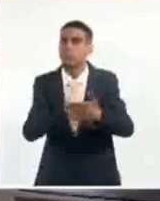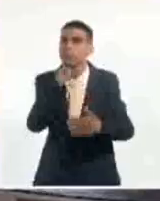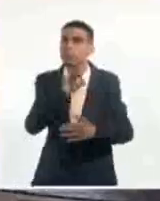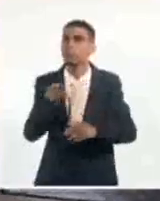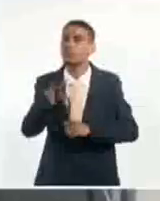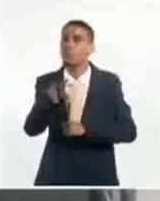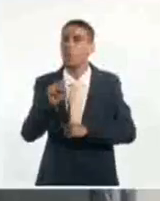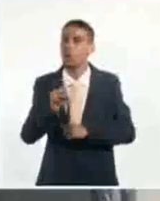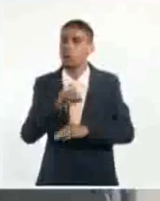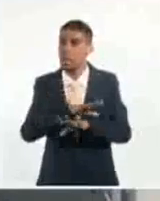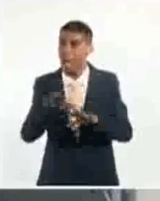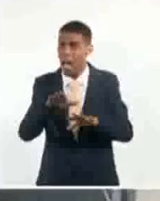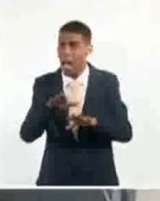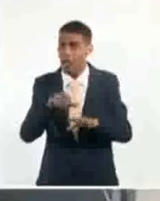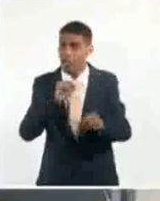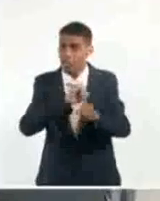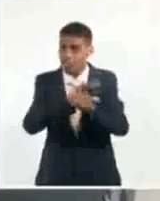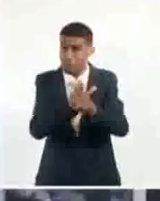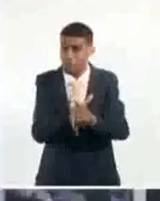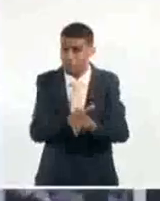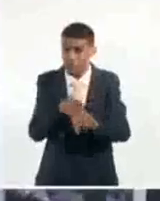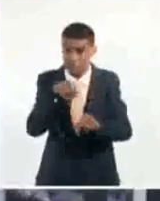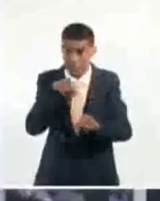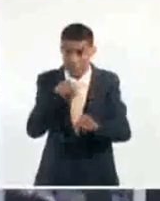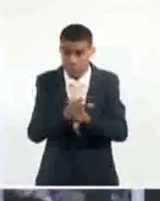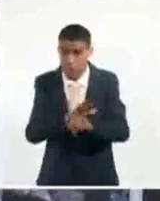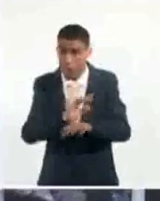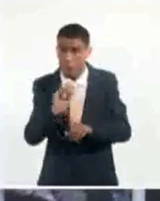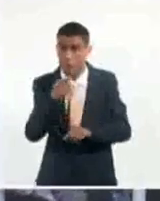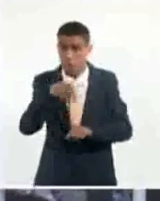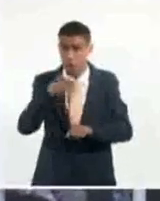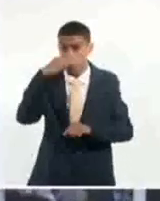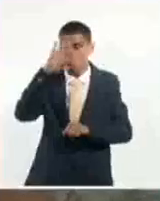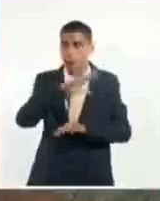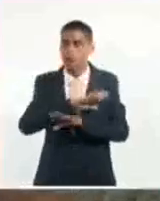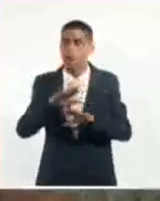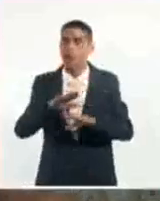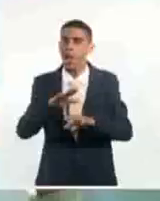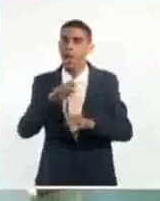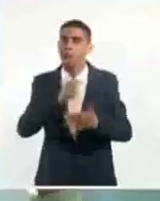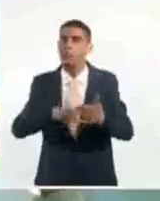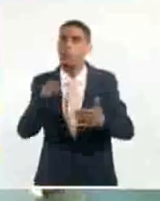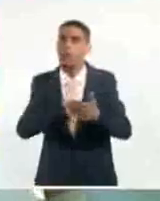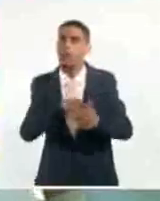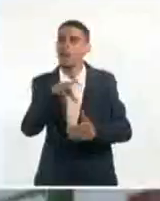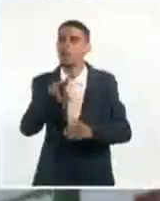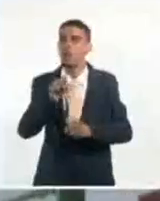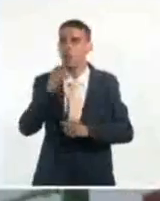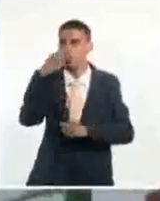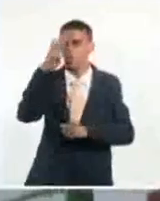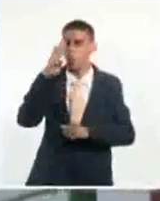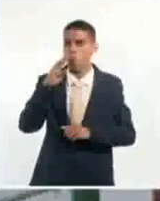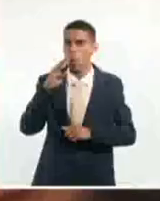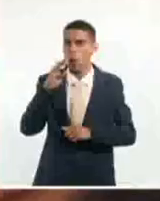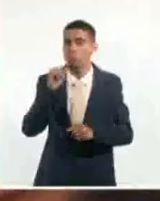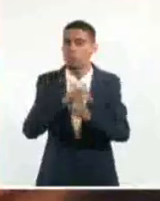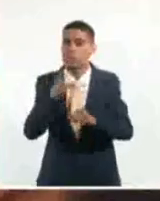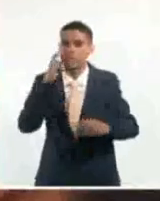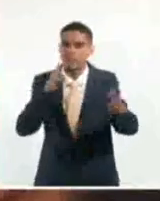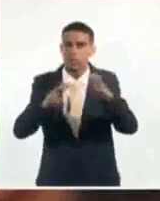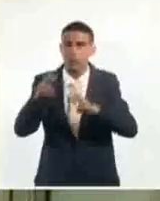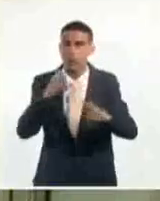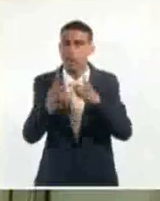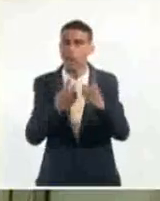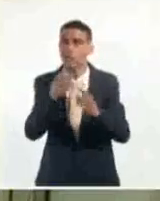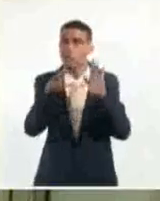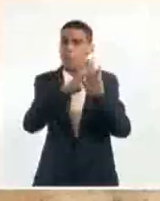territorio nacional, protocolos de enfrentamiento que se actualizaron periódicamente con la evolución de la enfermedad y que incluyeron medidas de